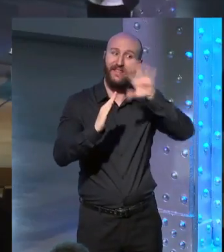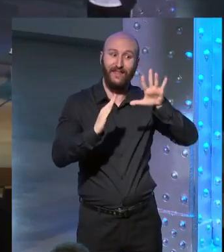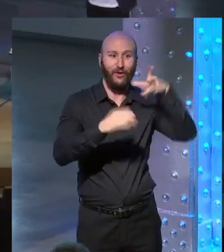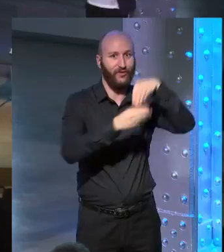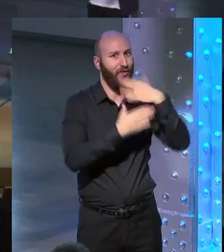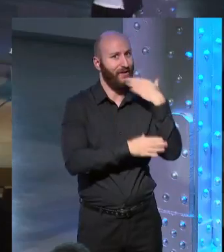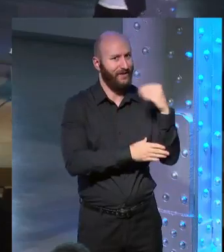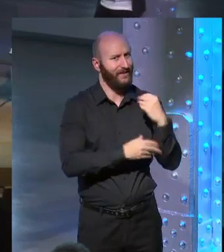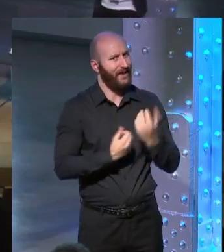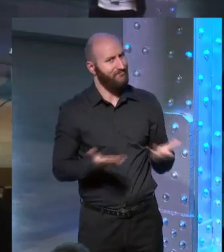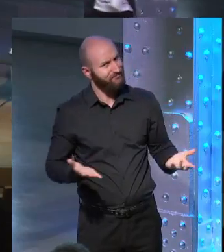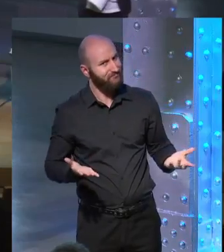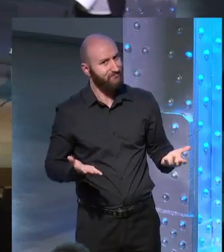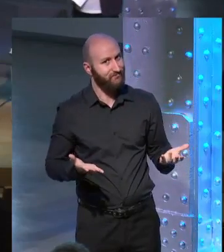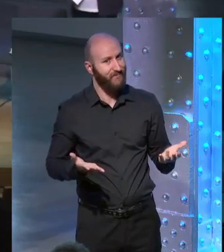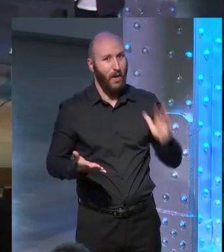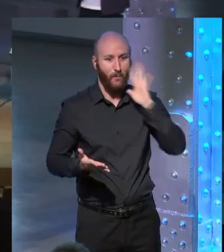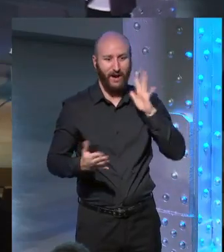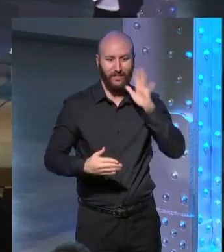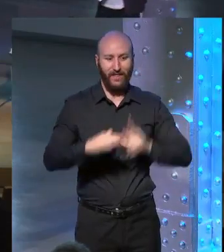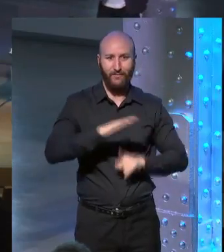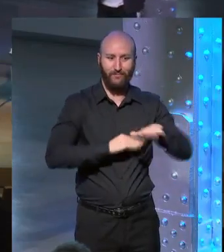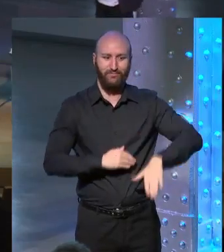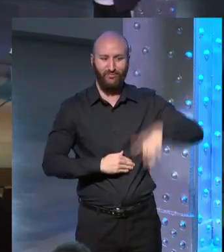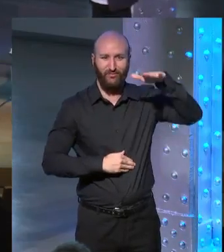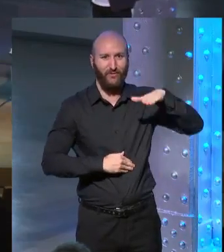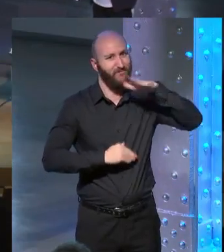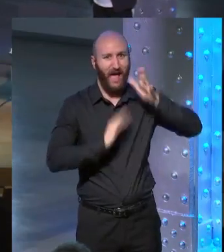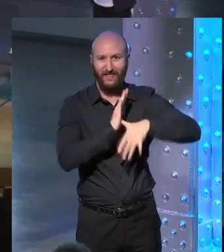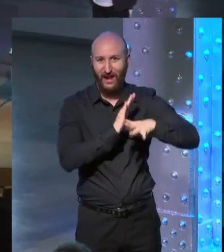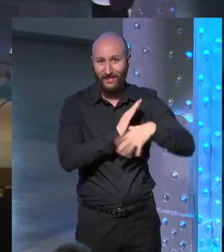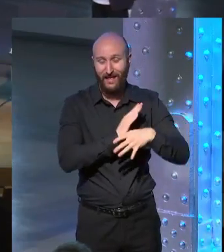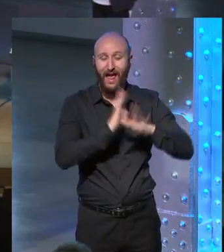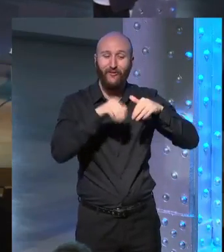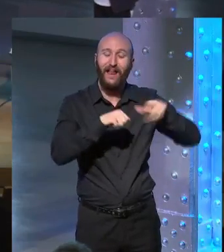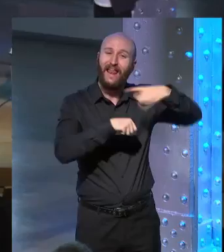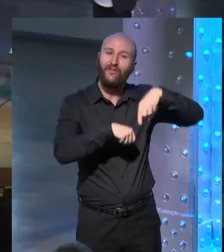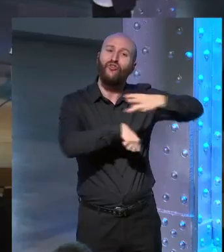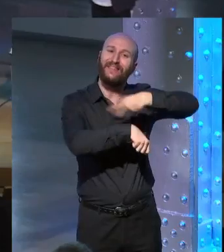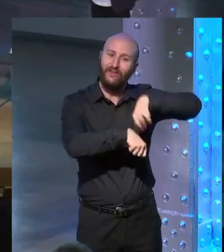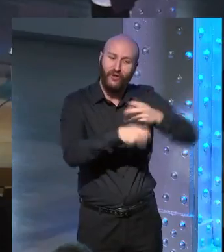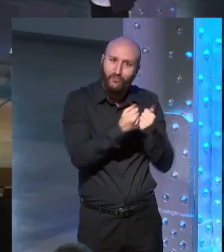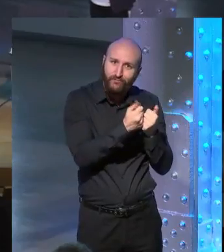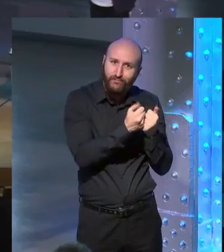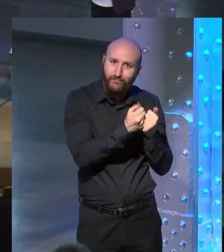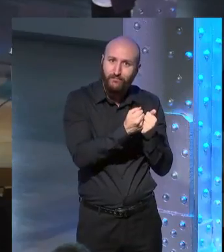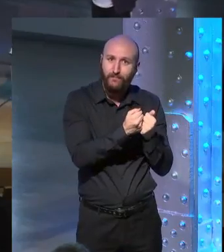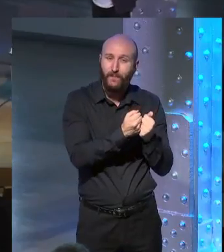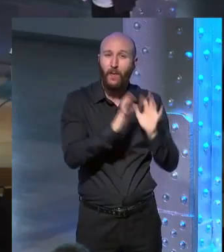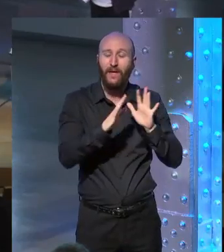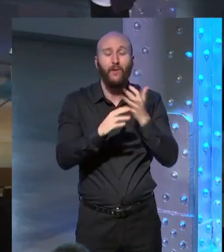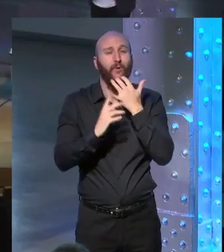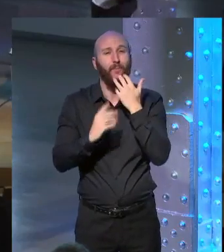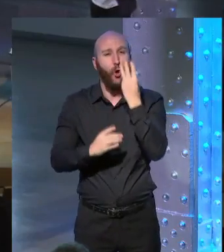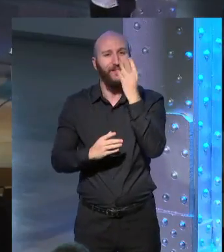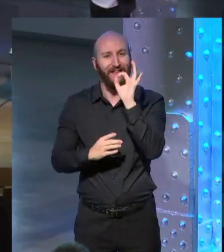adolescentes, parece ser que crecemos tarde, pasaban más de 3 horas. Pero un gran alto porcentaje, hasta un